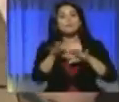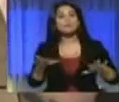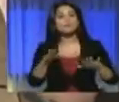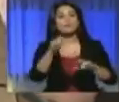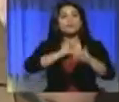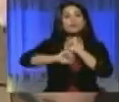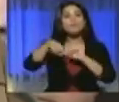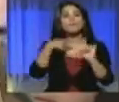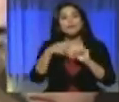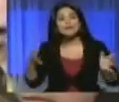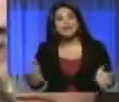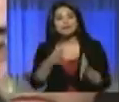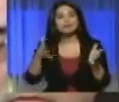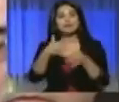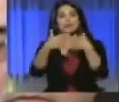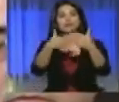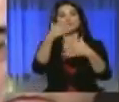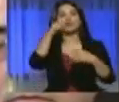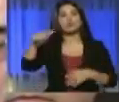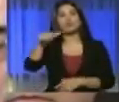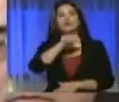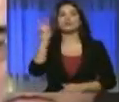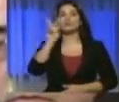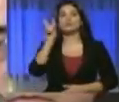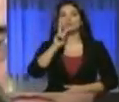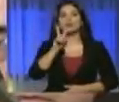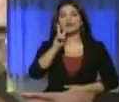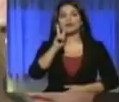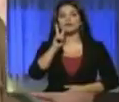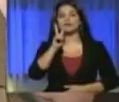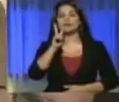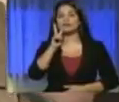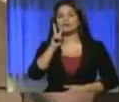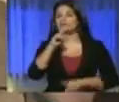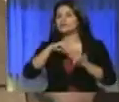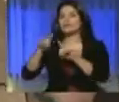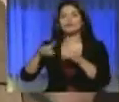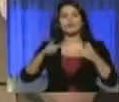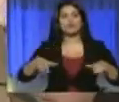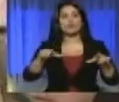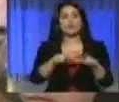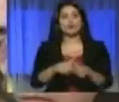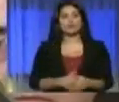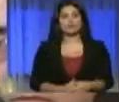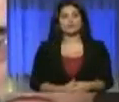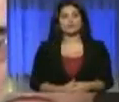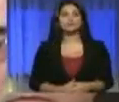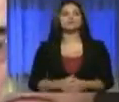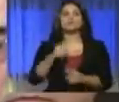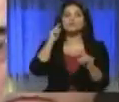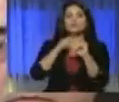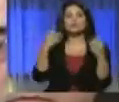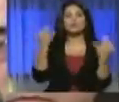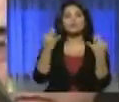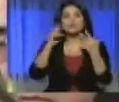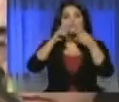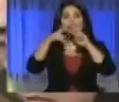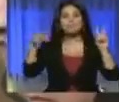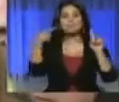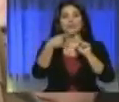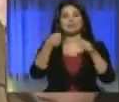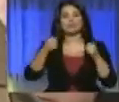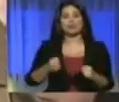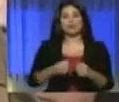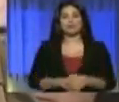agitar al pueblo de Venezuela en todos los espacios que sean necesarios para garantizar la paz y la seguridad. También